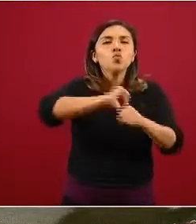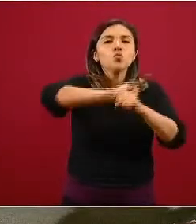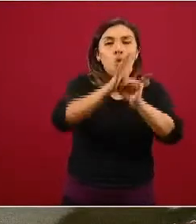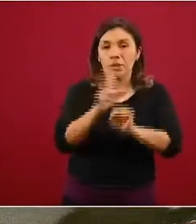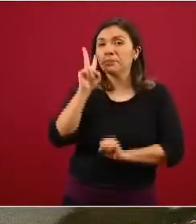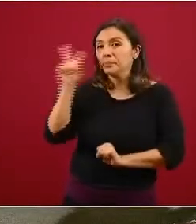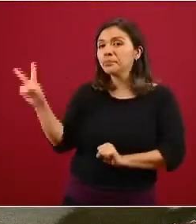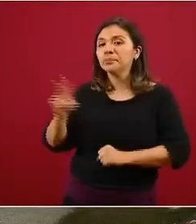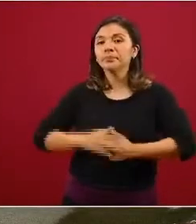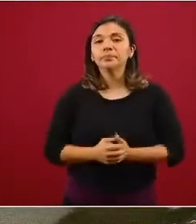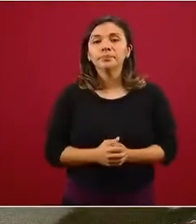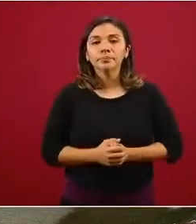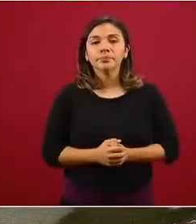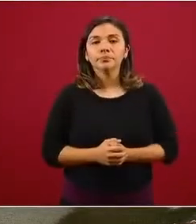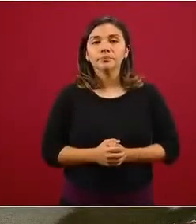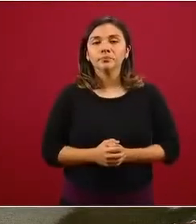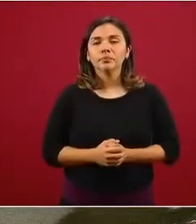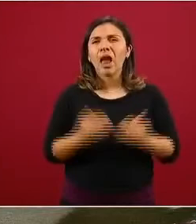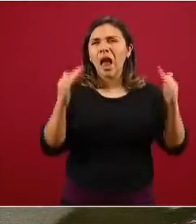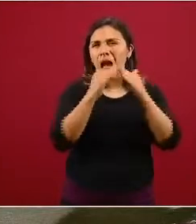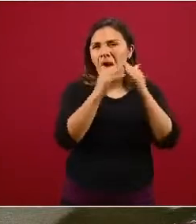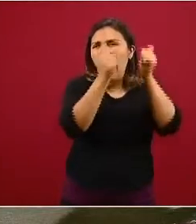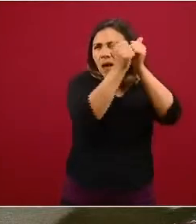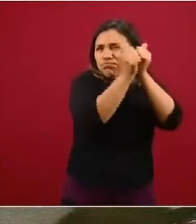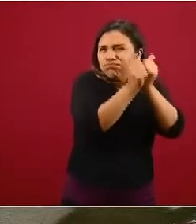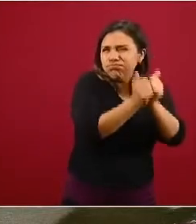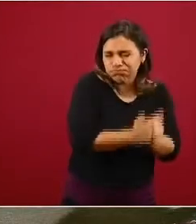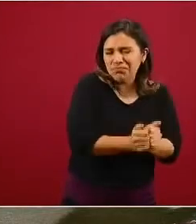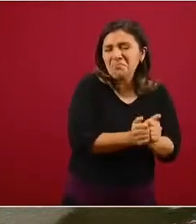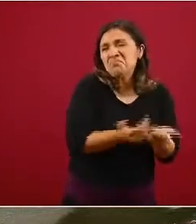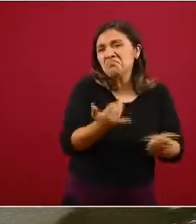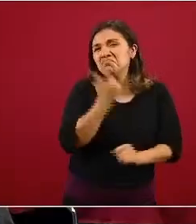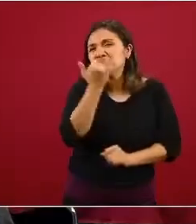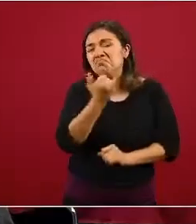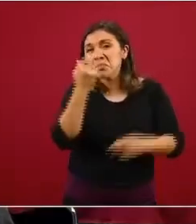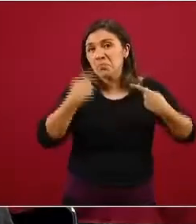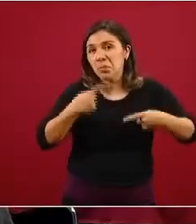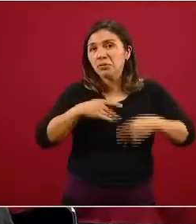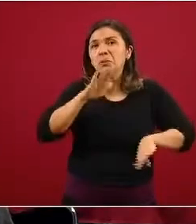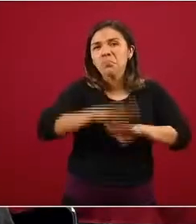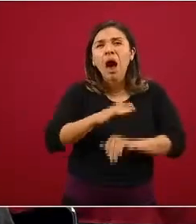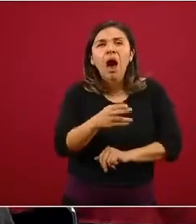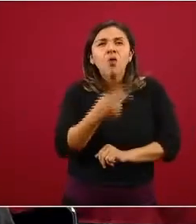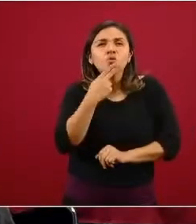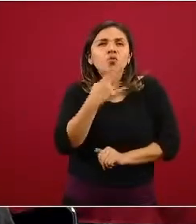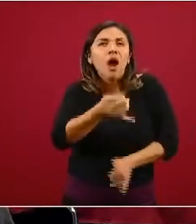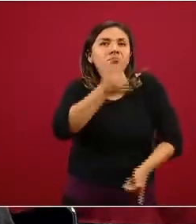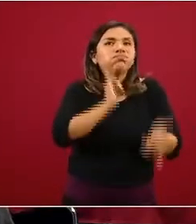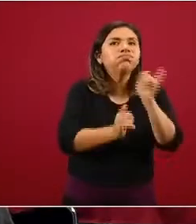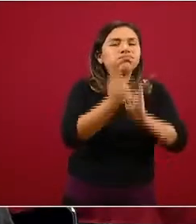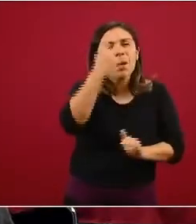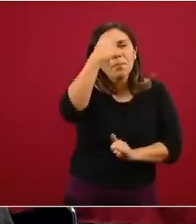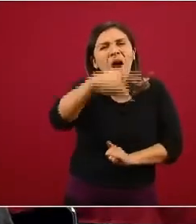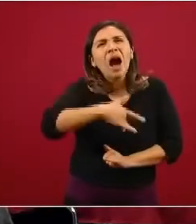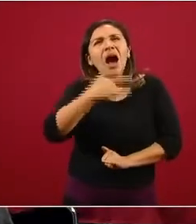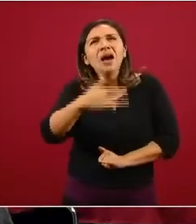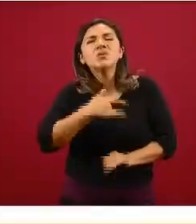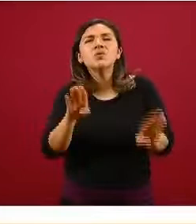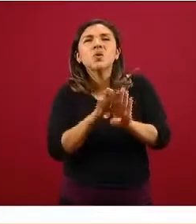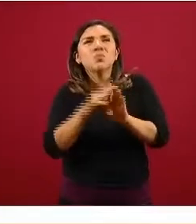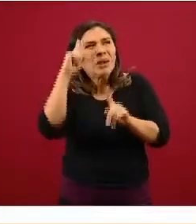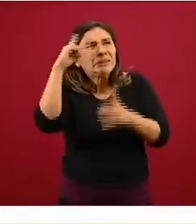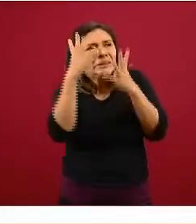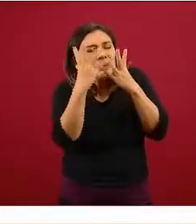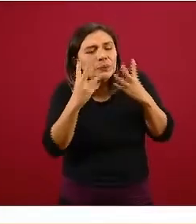favor. Durante el confinamiento es probable que las personas beban, como se ha comentado, para sentirse un poco